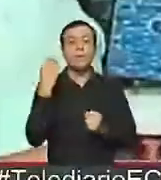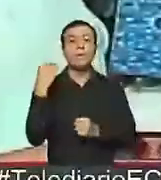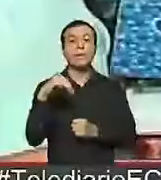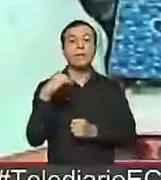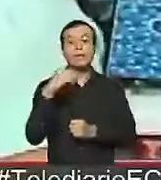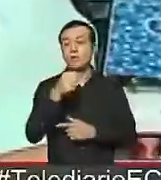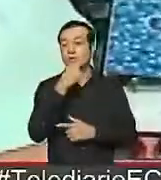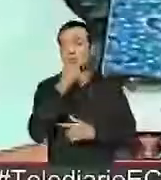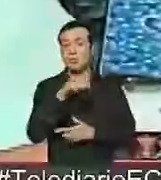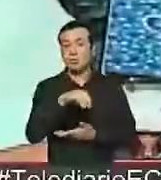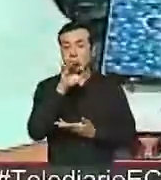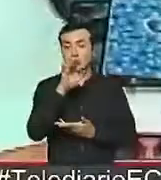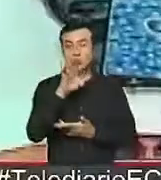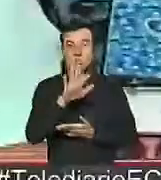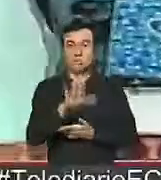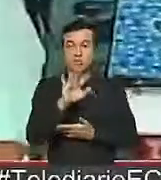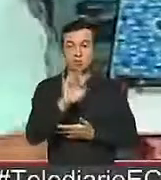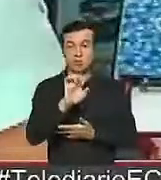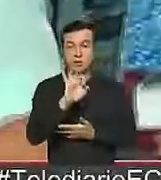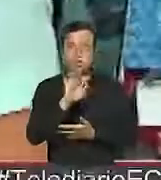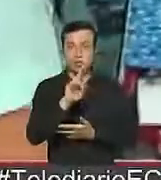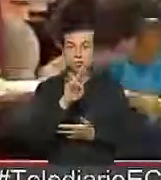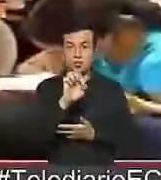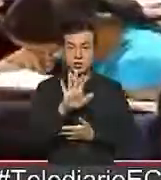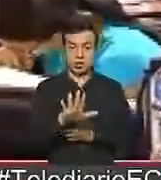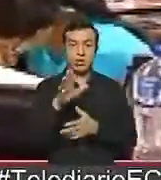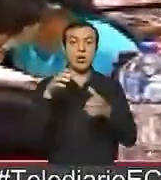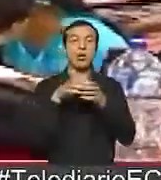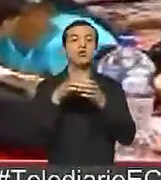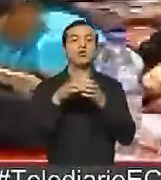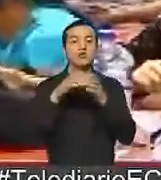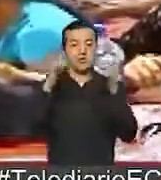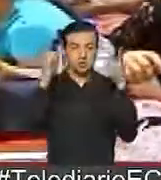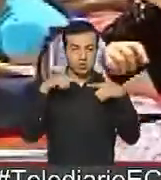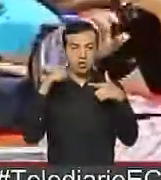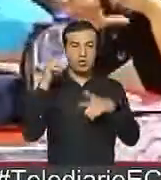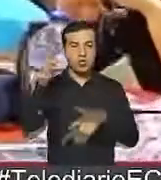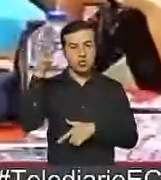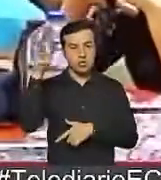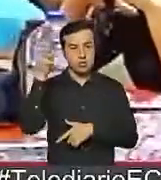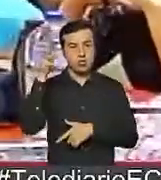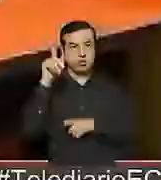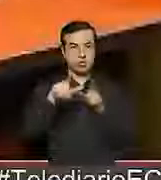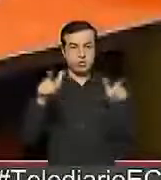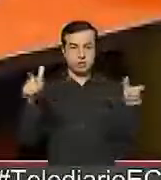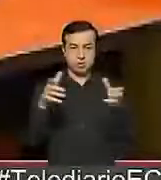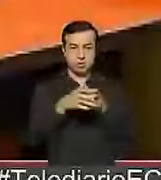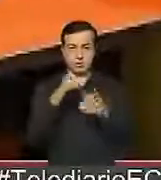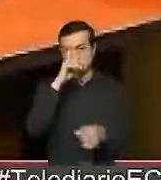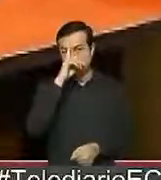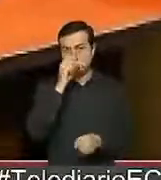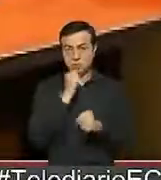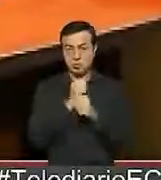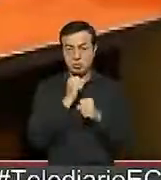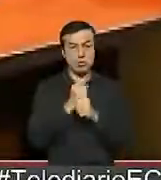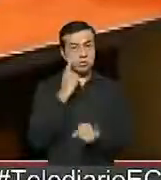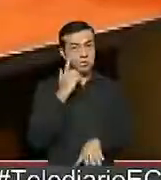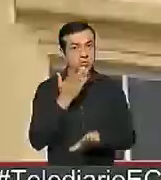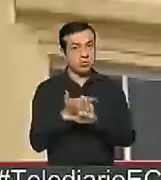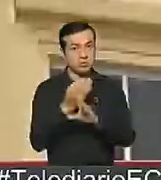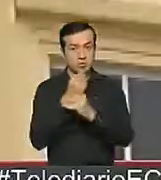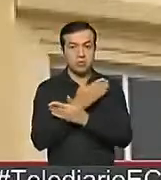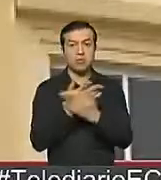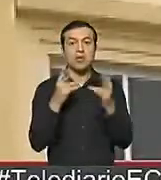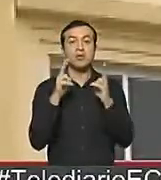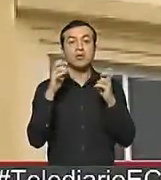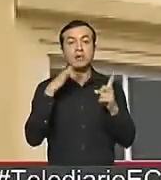los representantes de la FEGUE junto a delegados de las asociaciones de graduados, profesores y el sindicato de trabajadores expondrán su postura